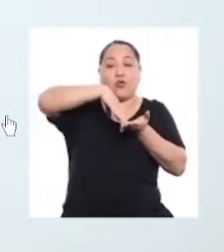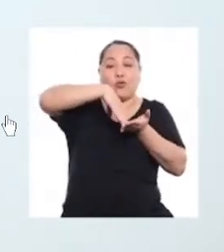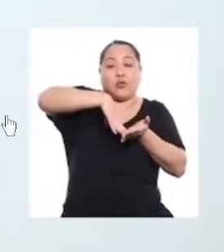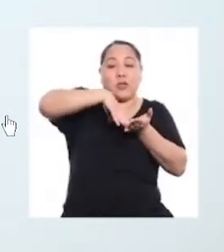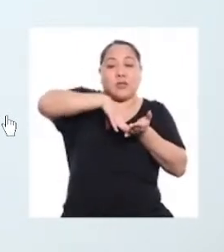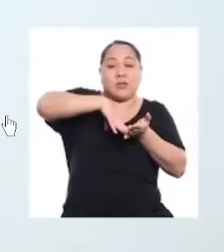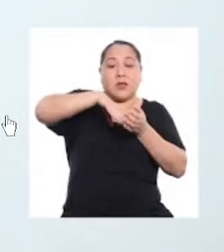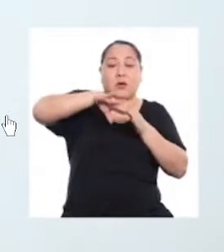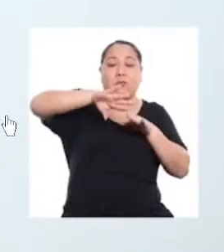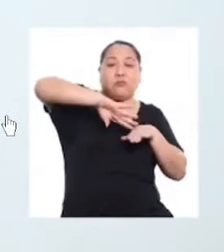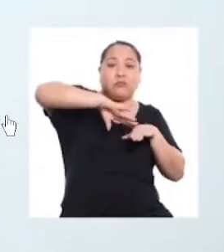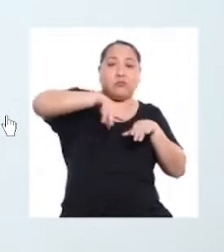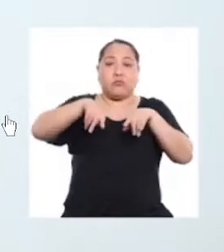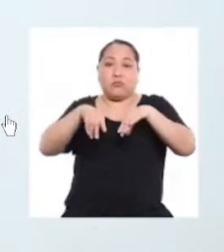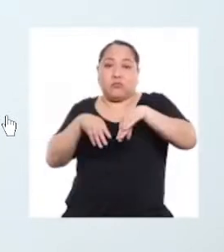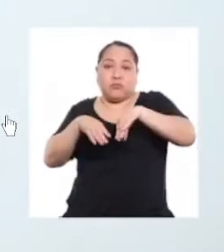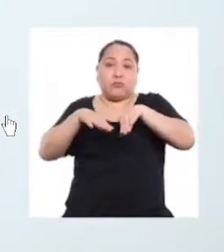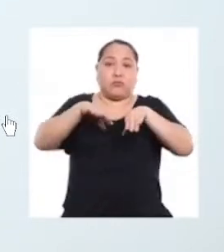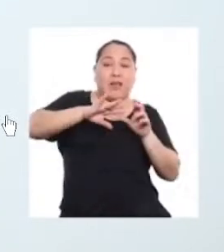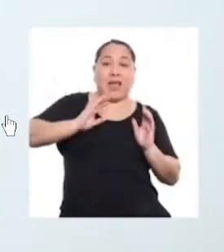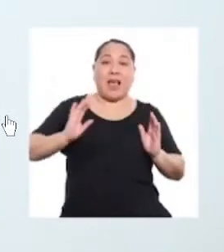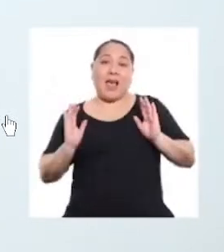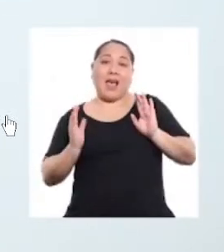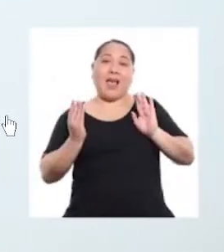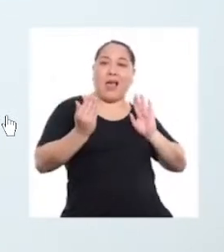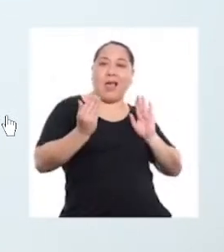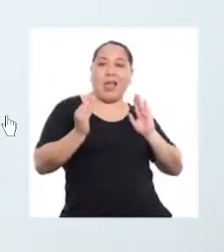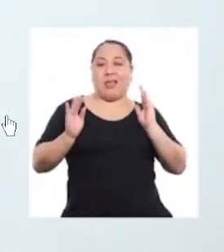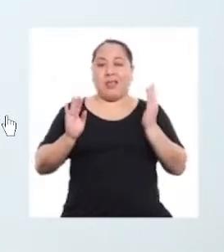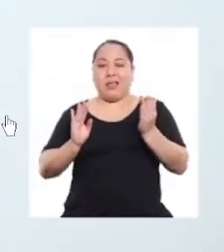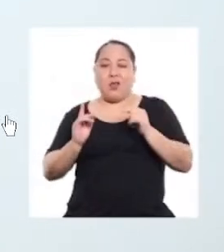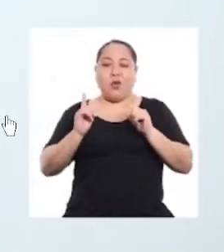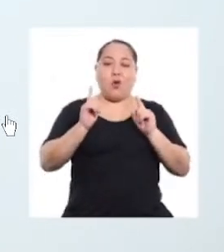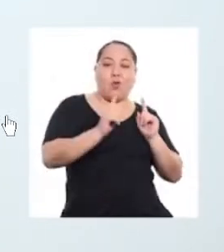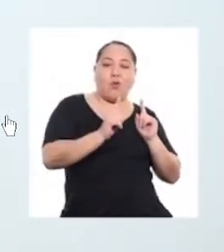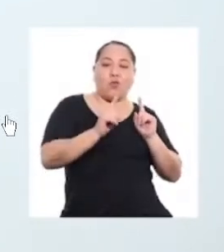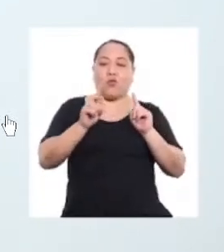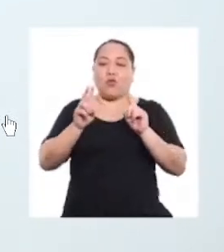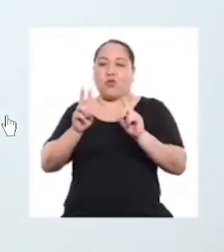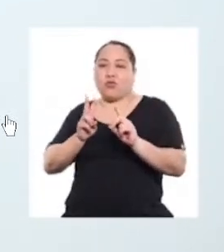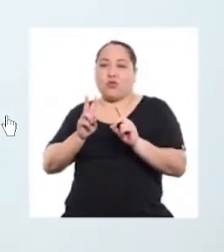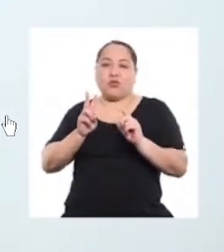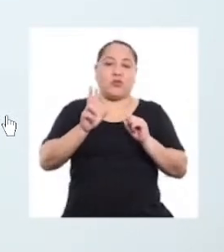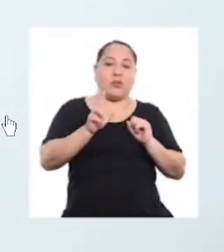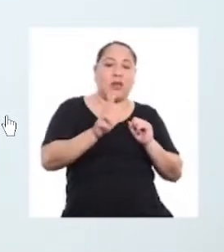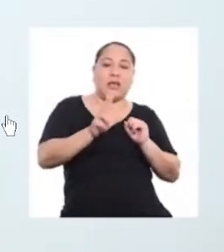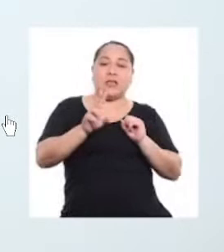mueve ligeramente las caderas. Contamos.